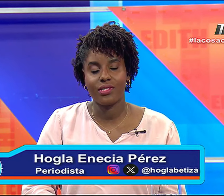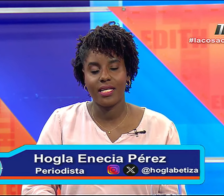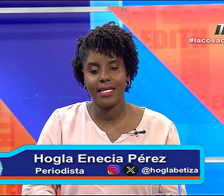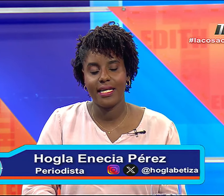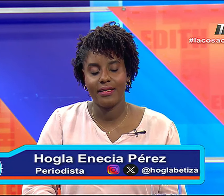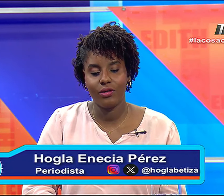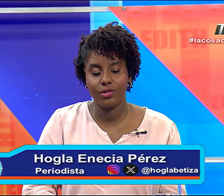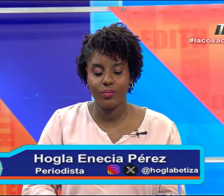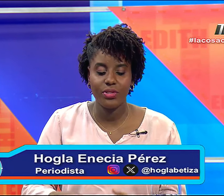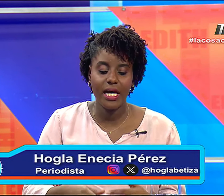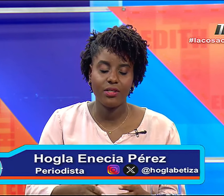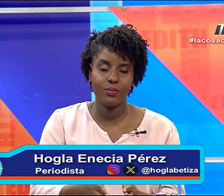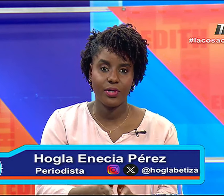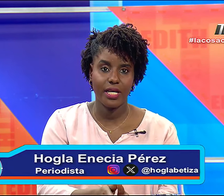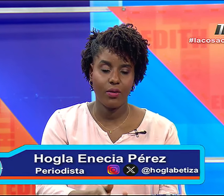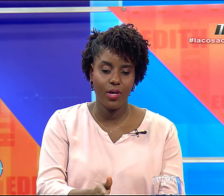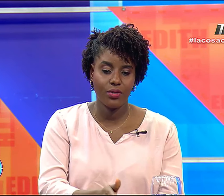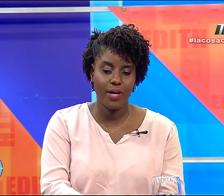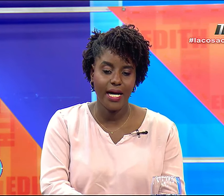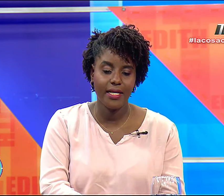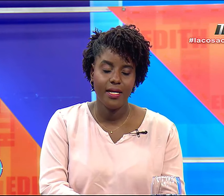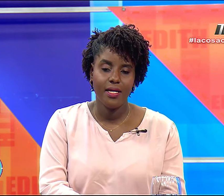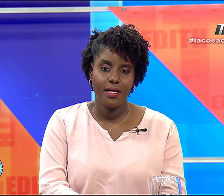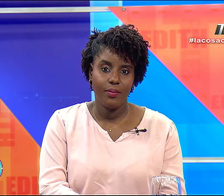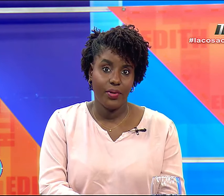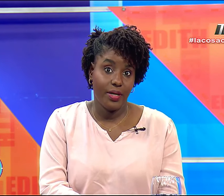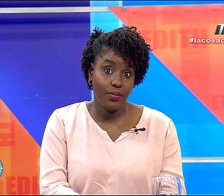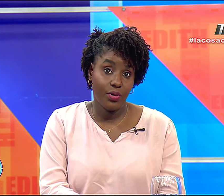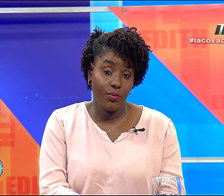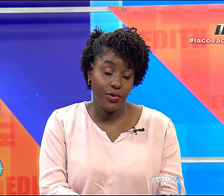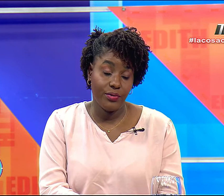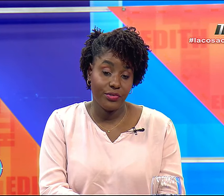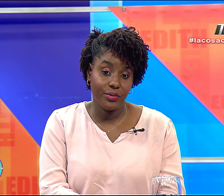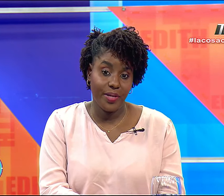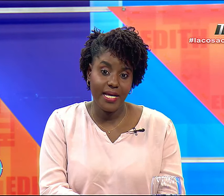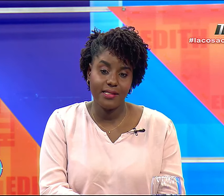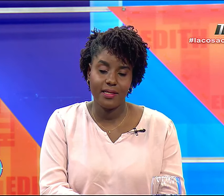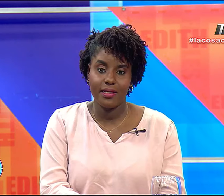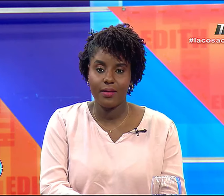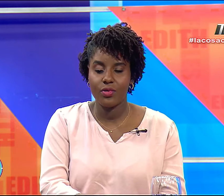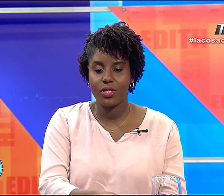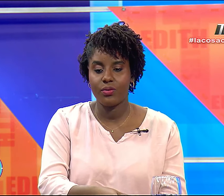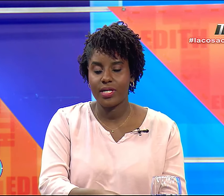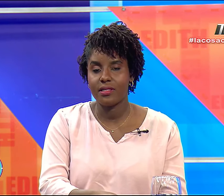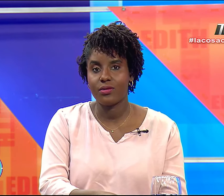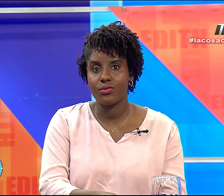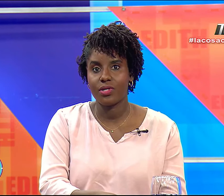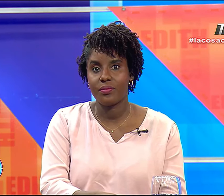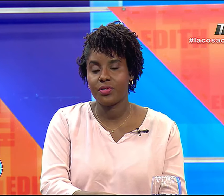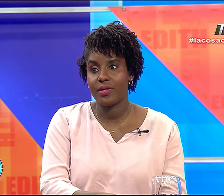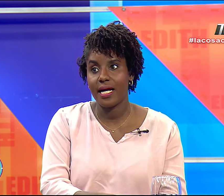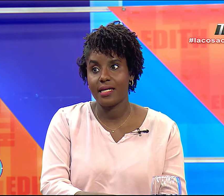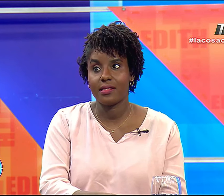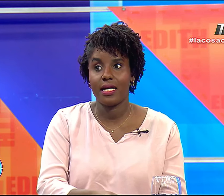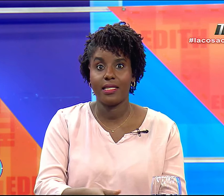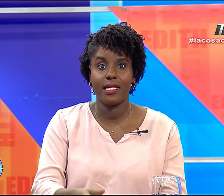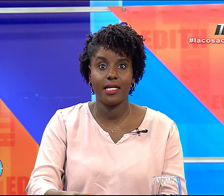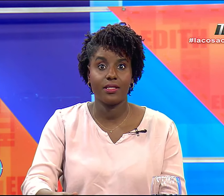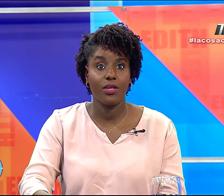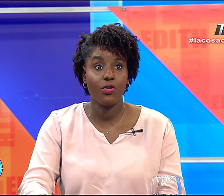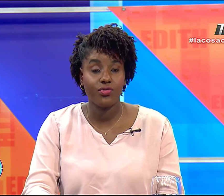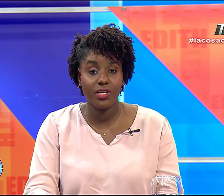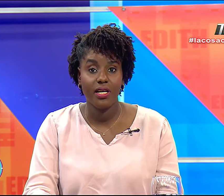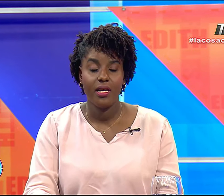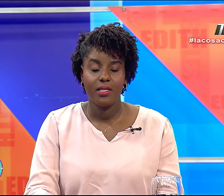escaños en los diputados, porque cuando hay, por ejemplo, como en nuestro país, que tenemos en una circunscripción hasta 10